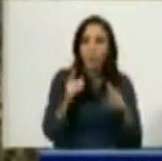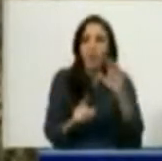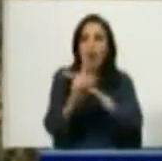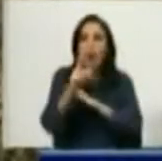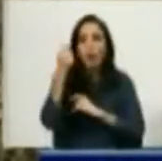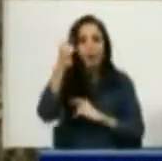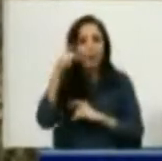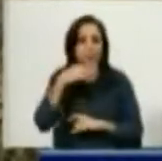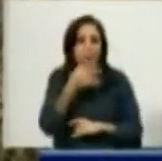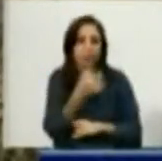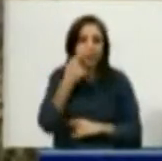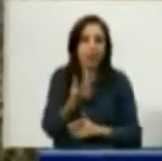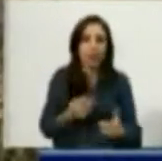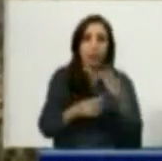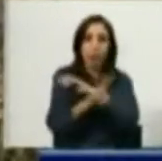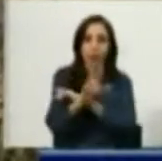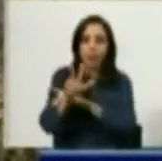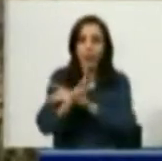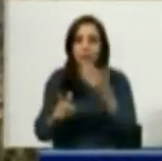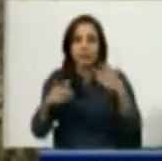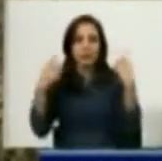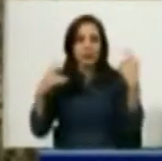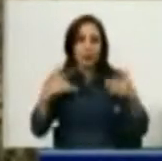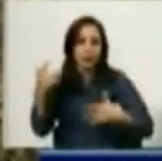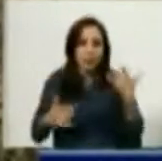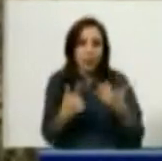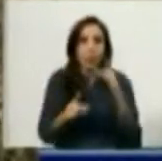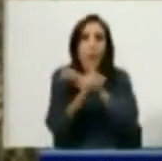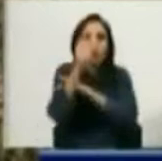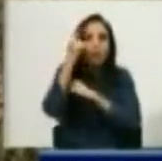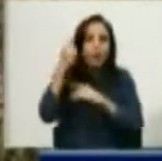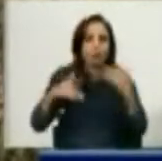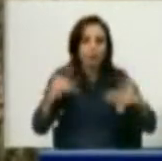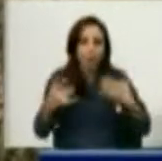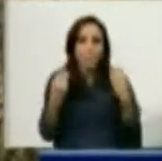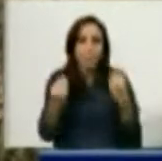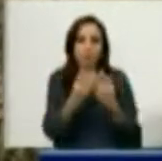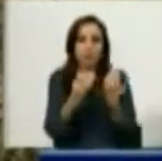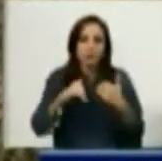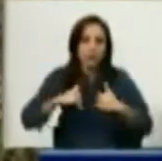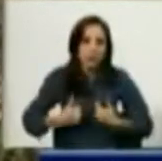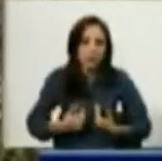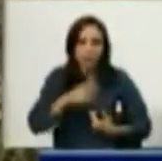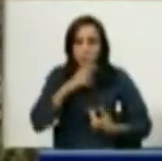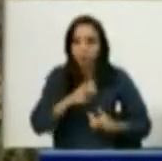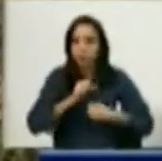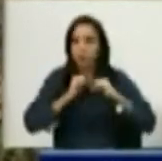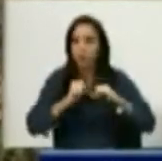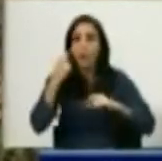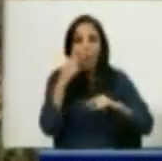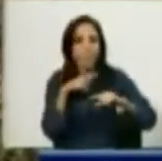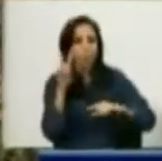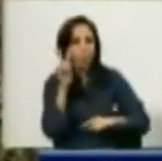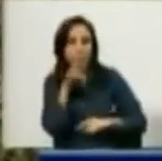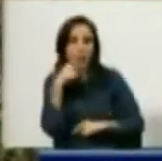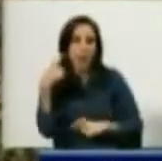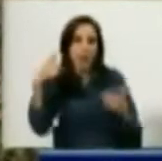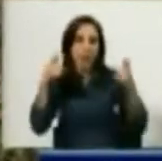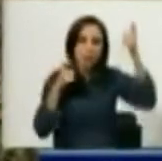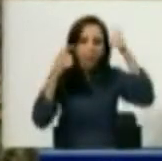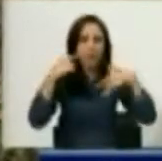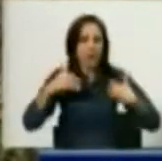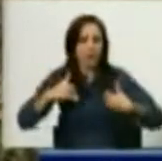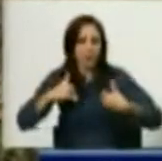sitio dos o tres actos en un solo día hubiera sido agotador pero veía Chávez incansable